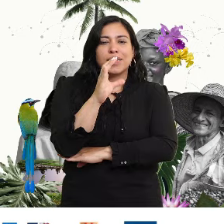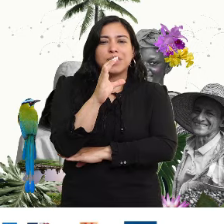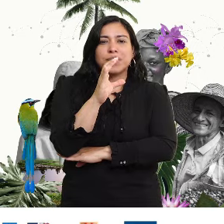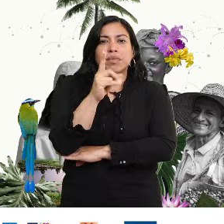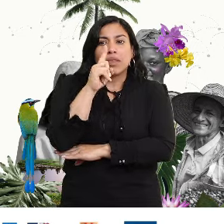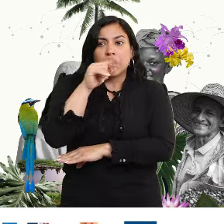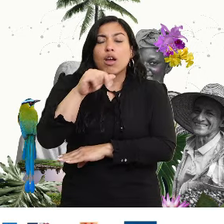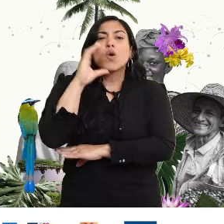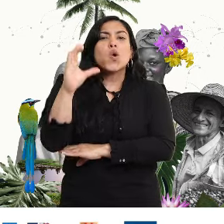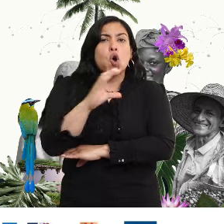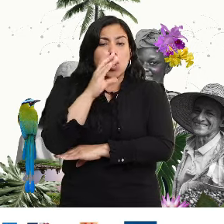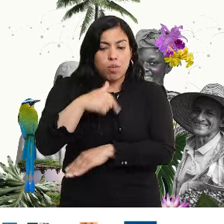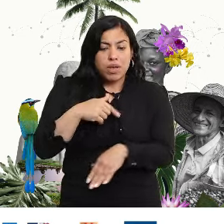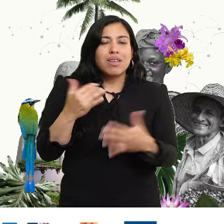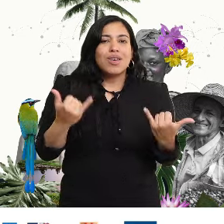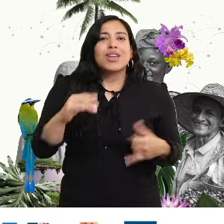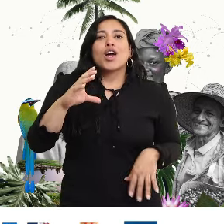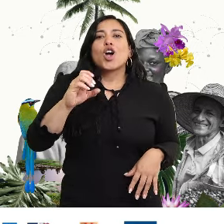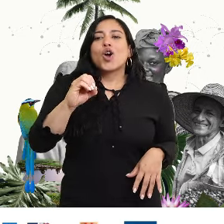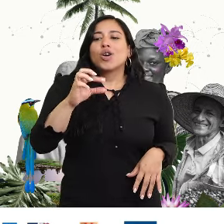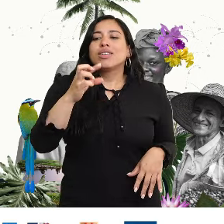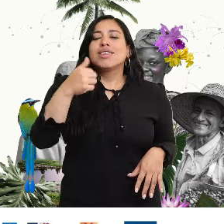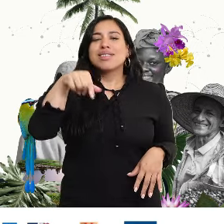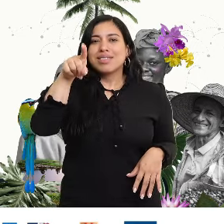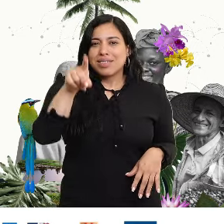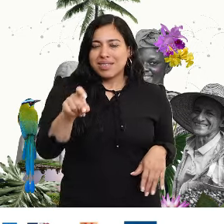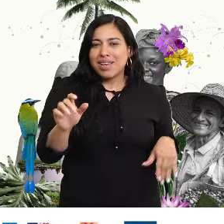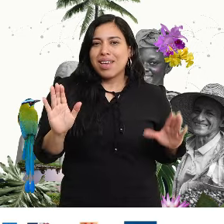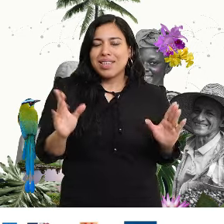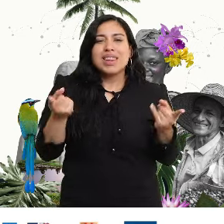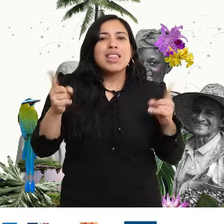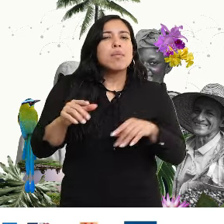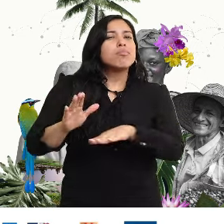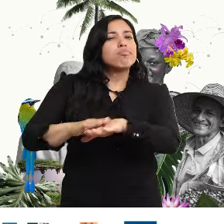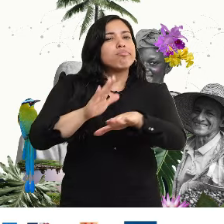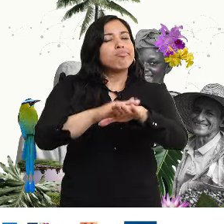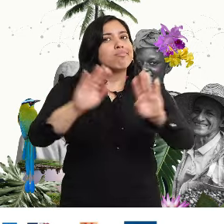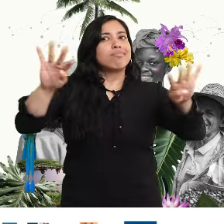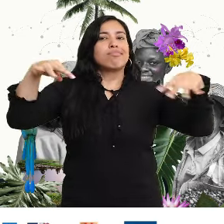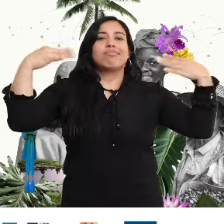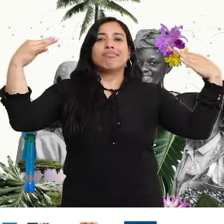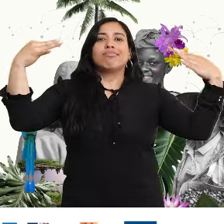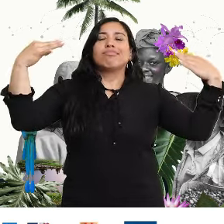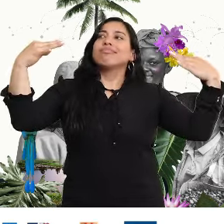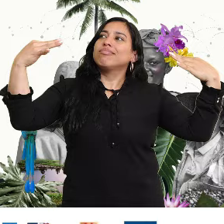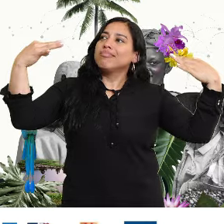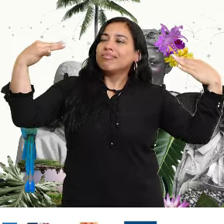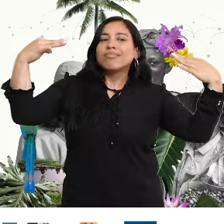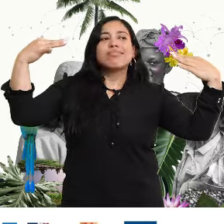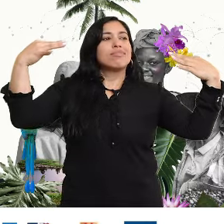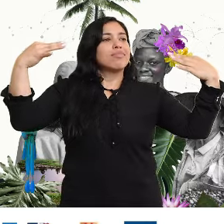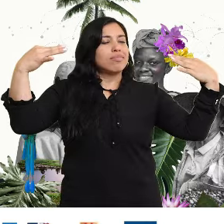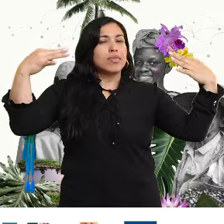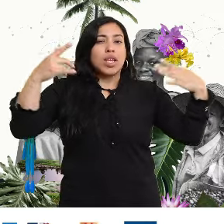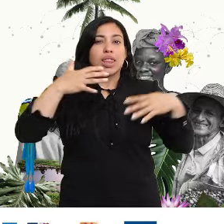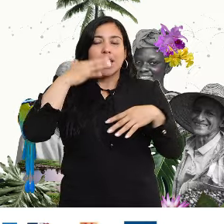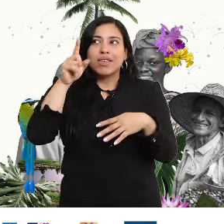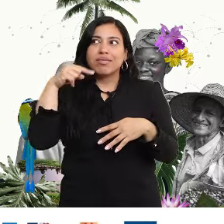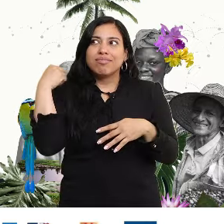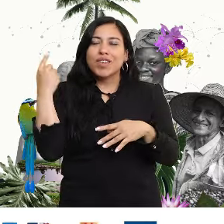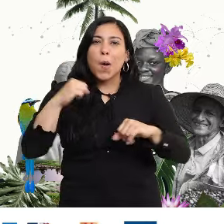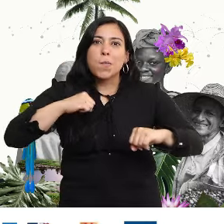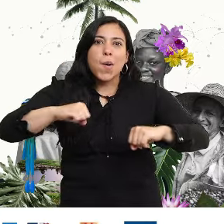cite esta COP16, que además también es un llamado a ser visto, y creo que ahí por eso hay tanta movilización,